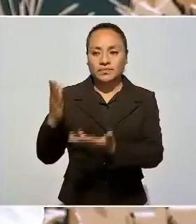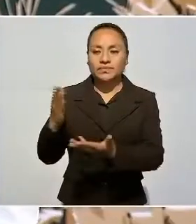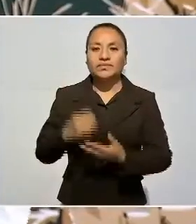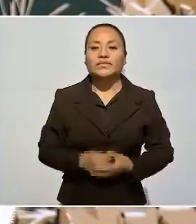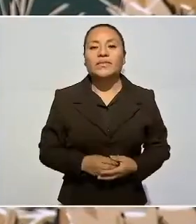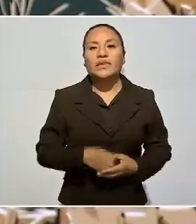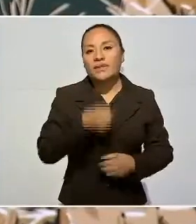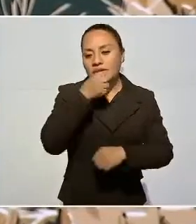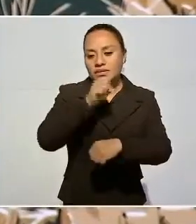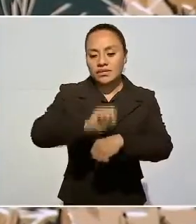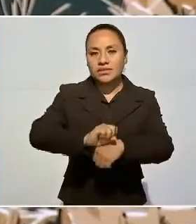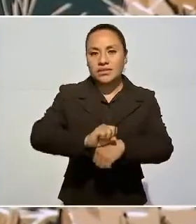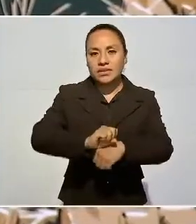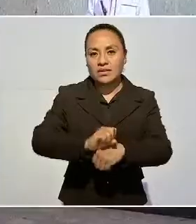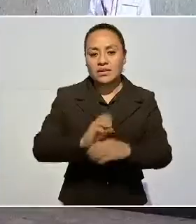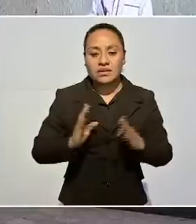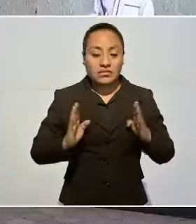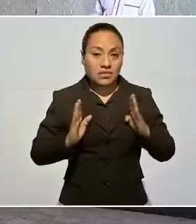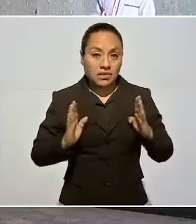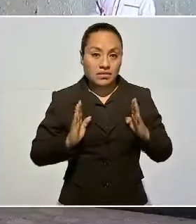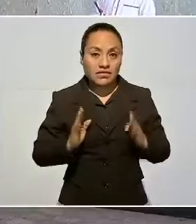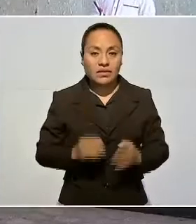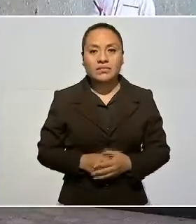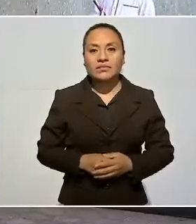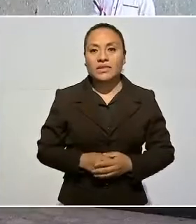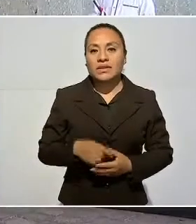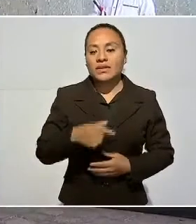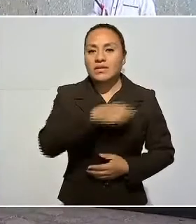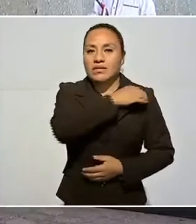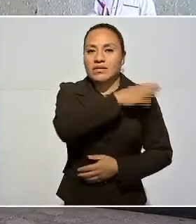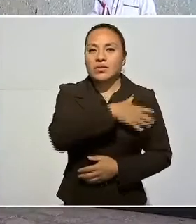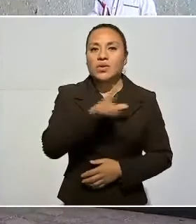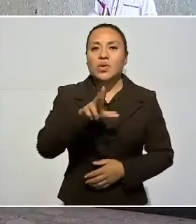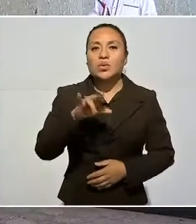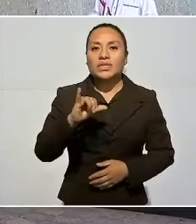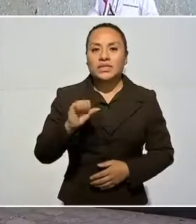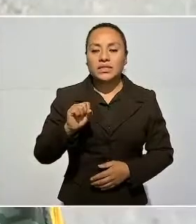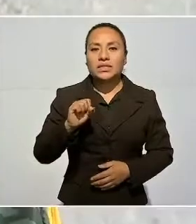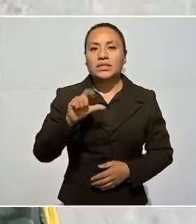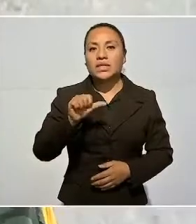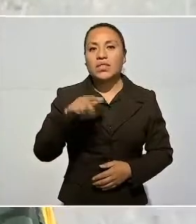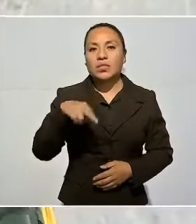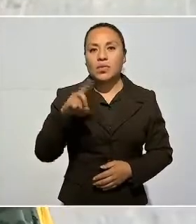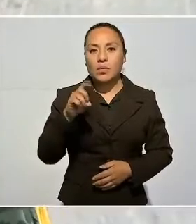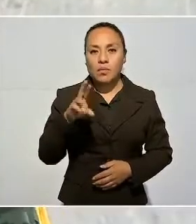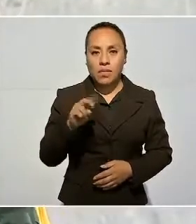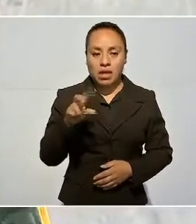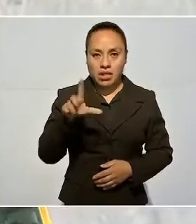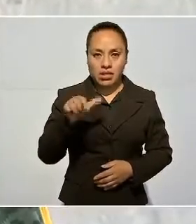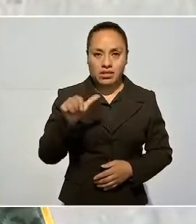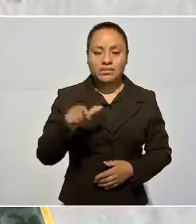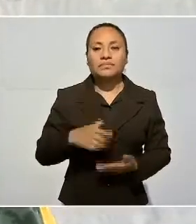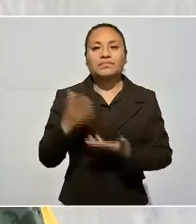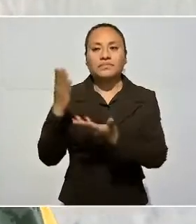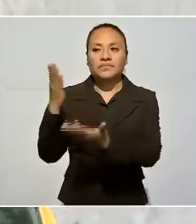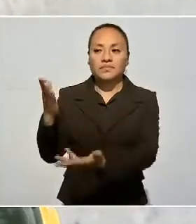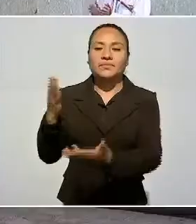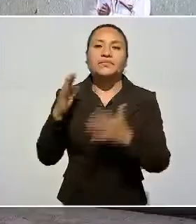El secretario de la Defensa Nacional, general Luis Crescencio Sandoval.